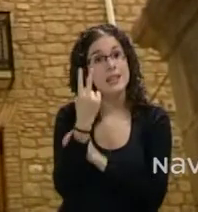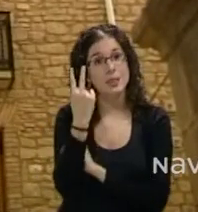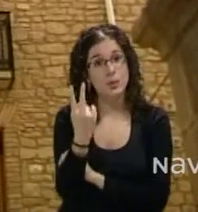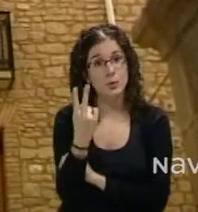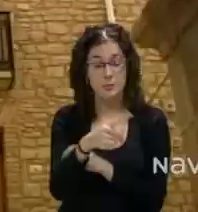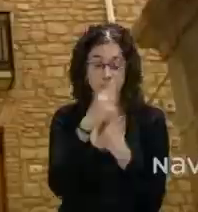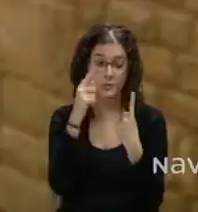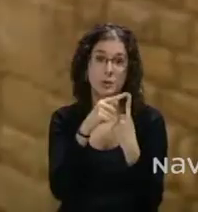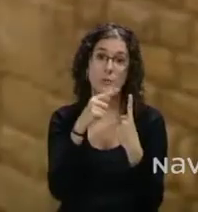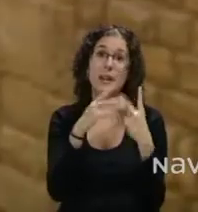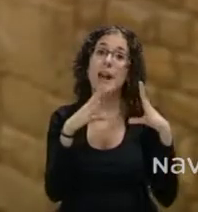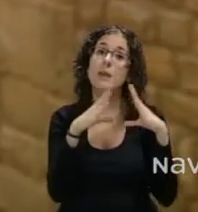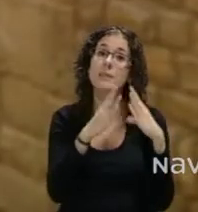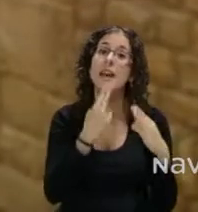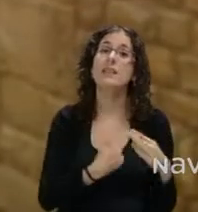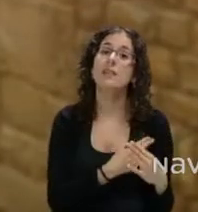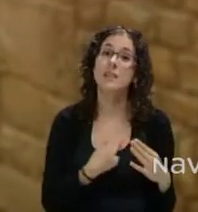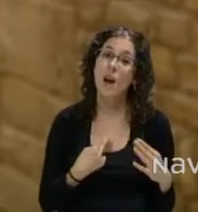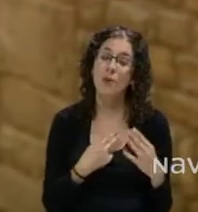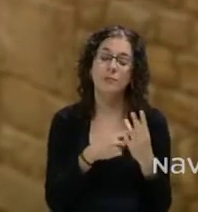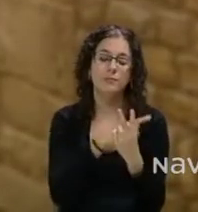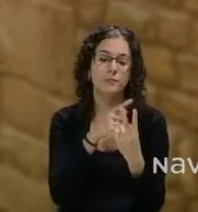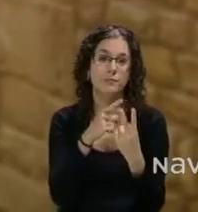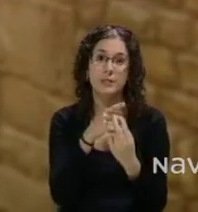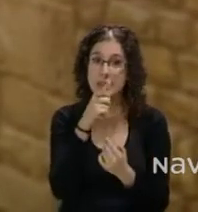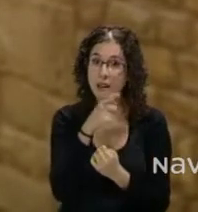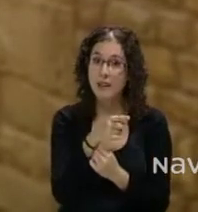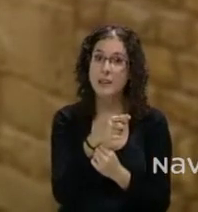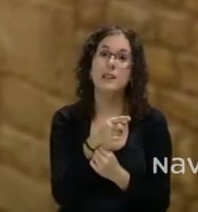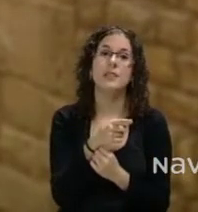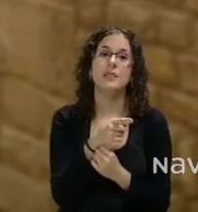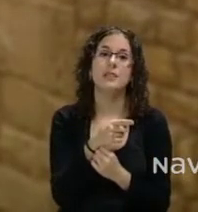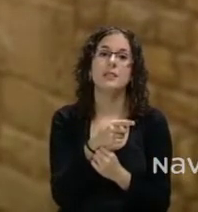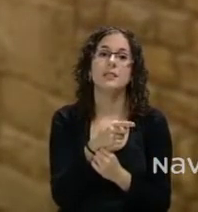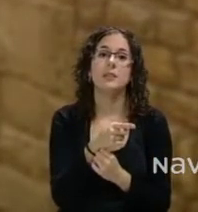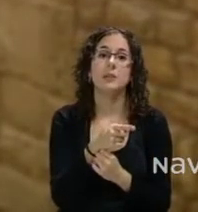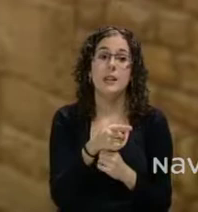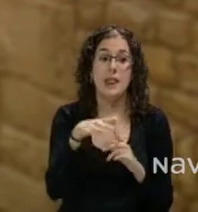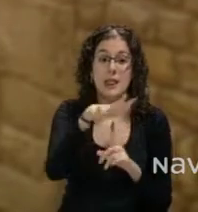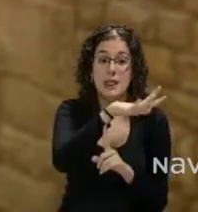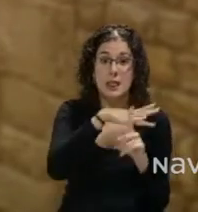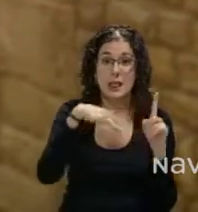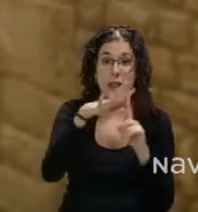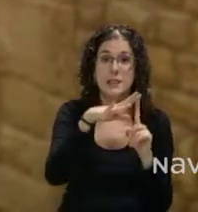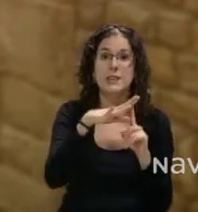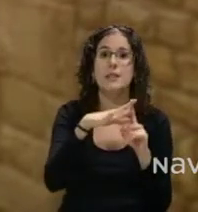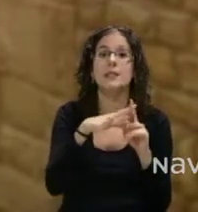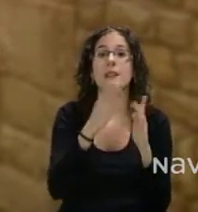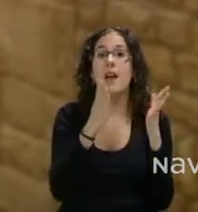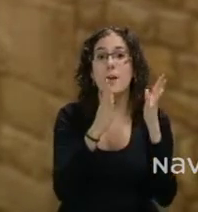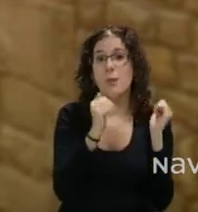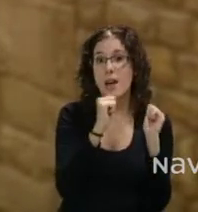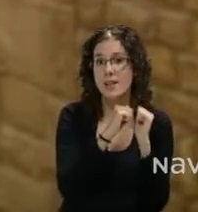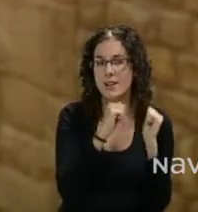es la ermita de Santiago, donde se pueden encontrar en los alrededores restos de la Edad del Hierro. También tenemos